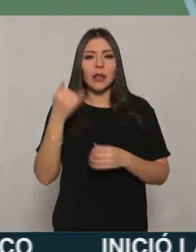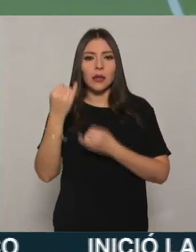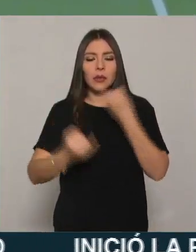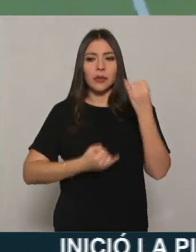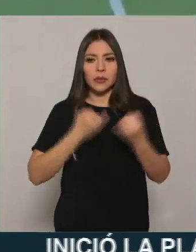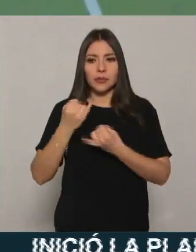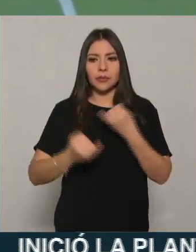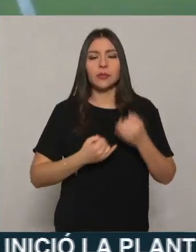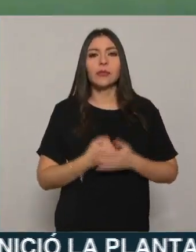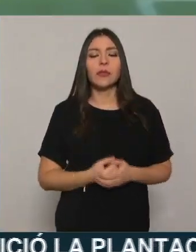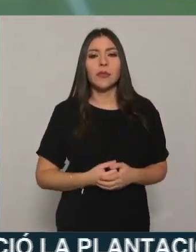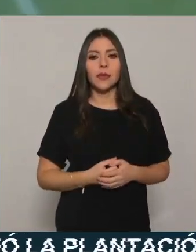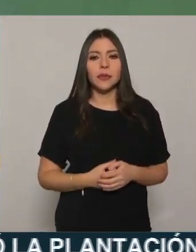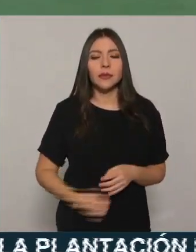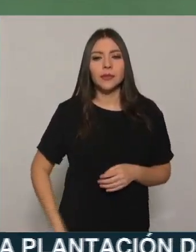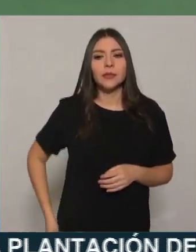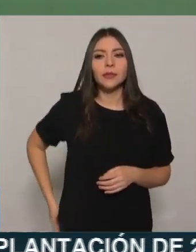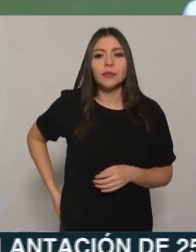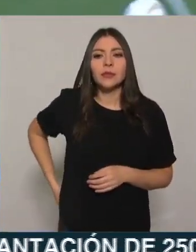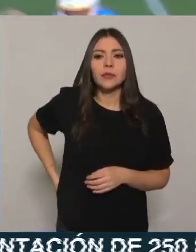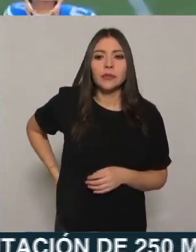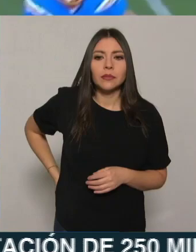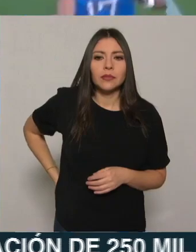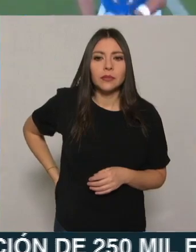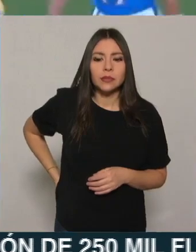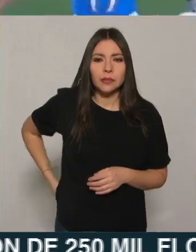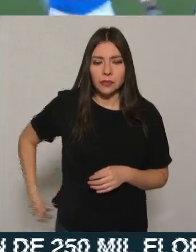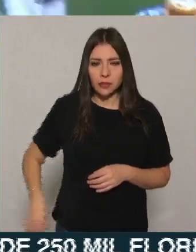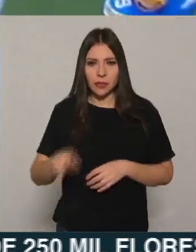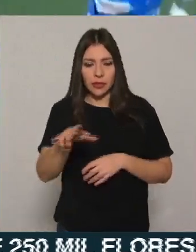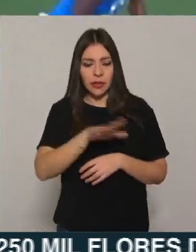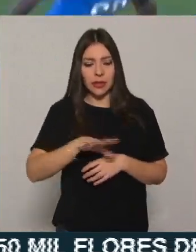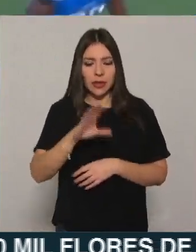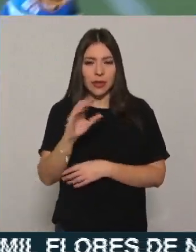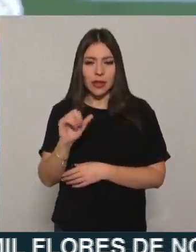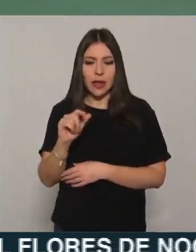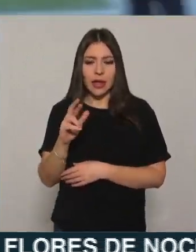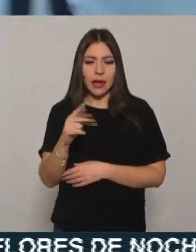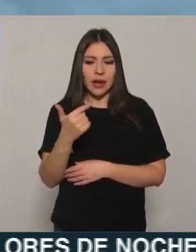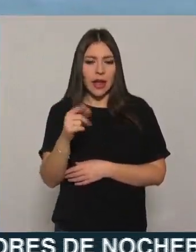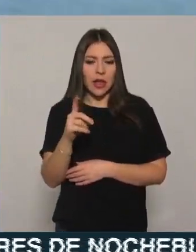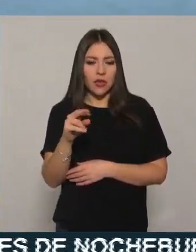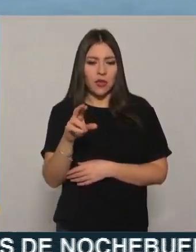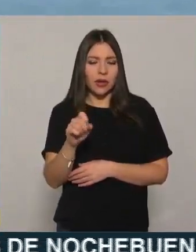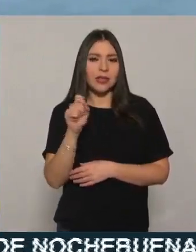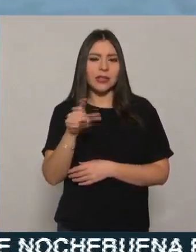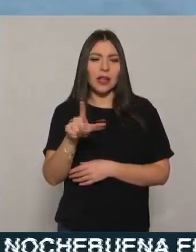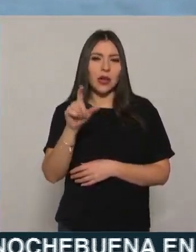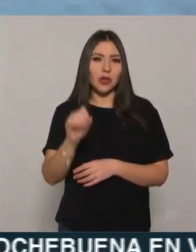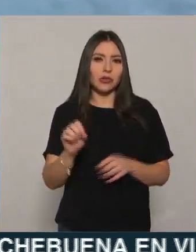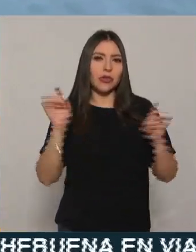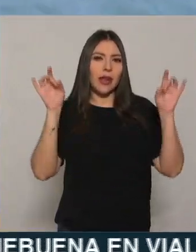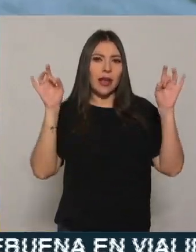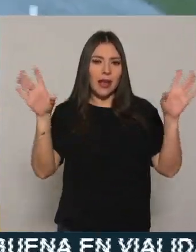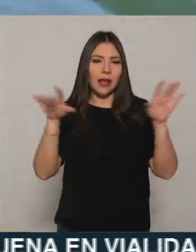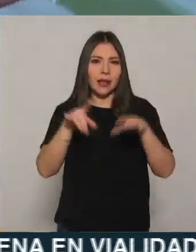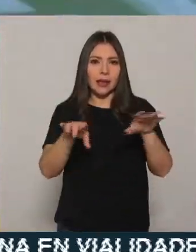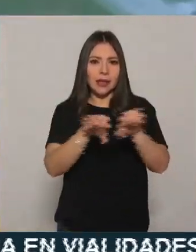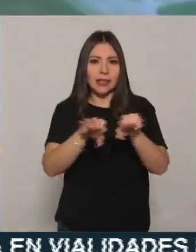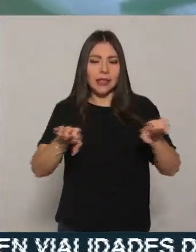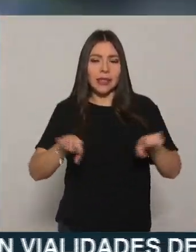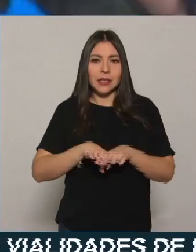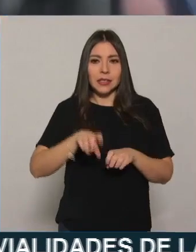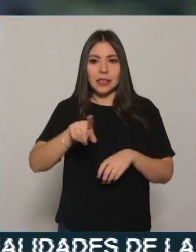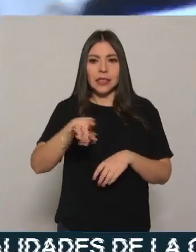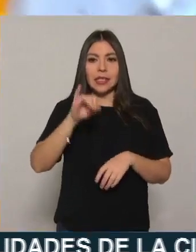¿Y cómo llegan los Cargadores? Todo pareciera indicar que Los Ángeles estaban de vuelta tras imponerse categóricamente a